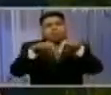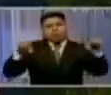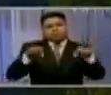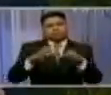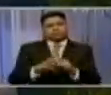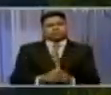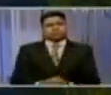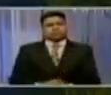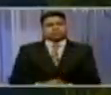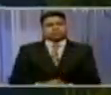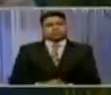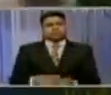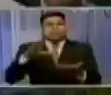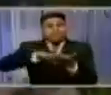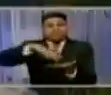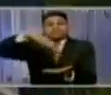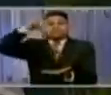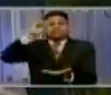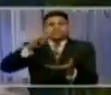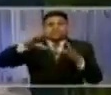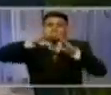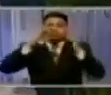para entender el mundo